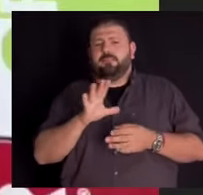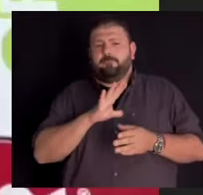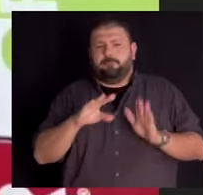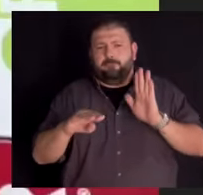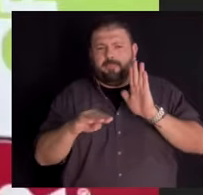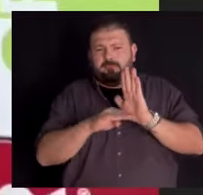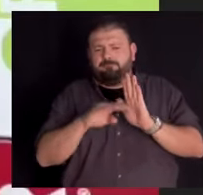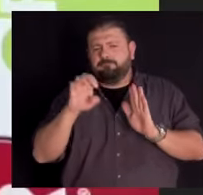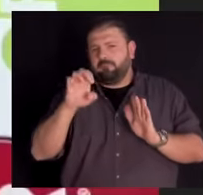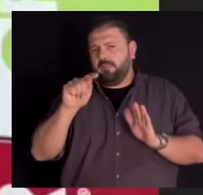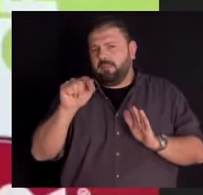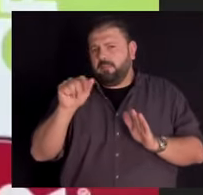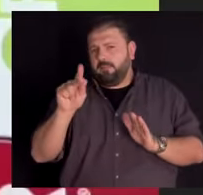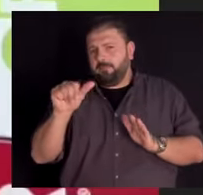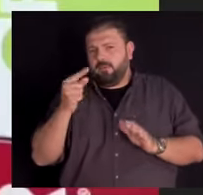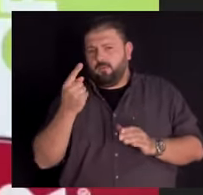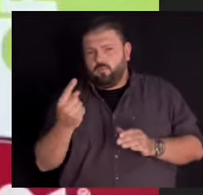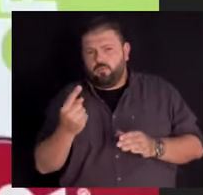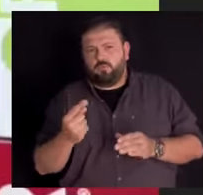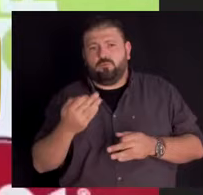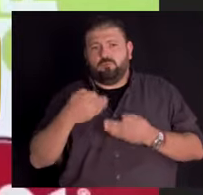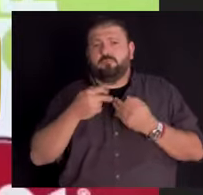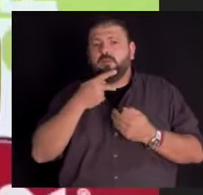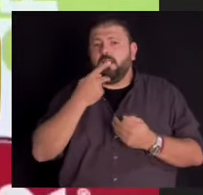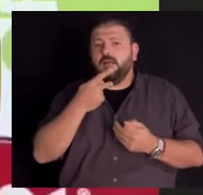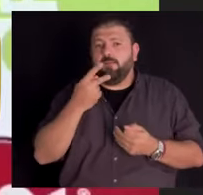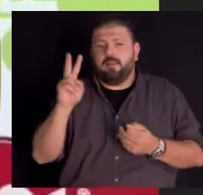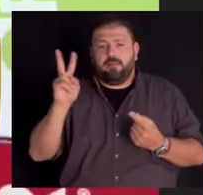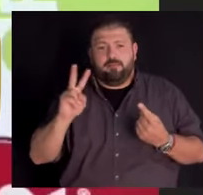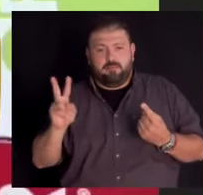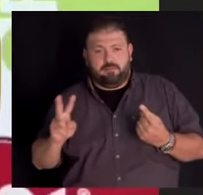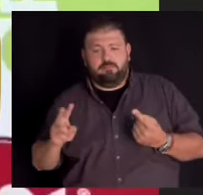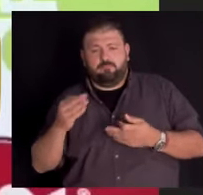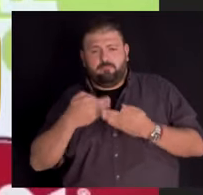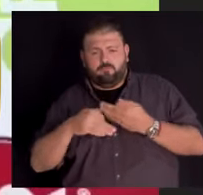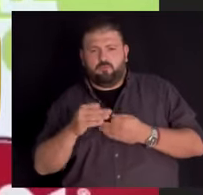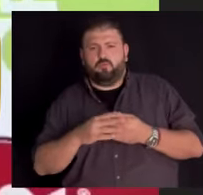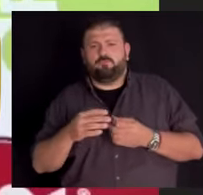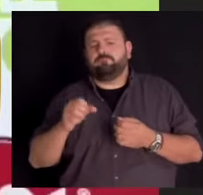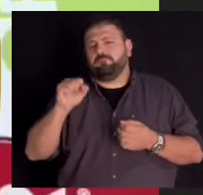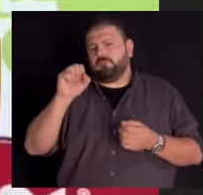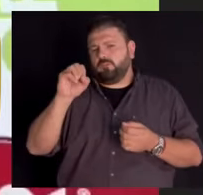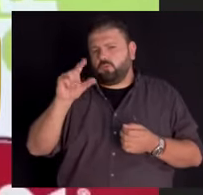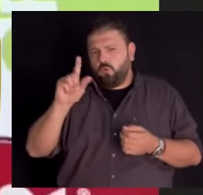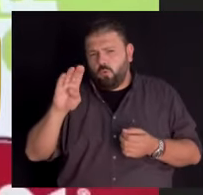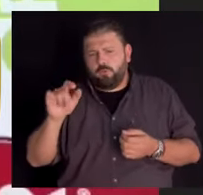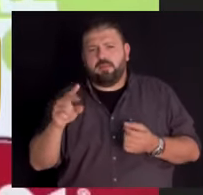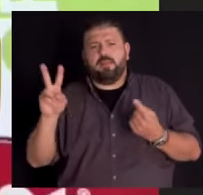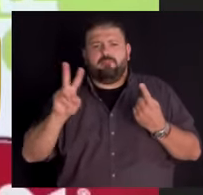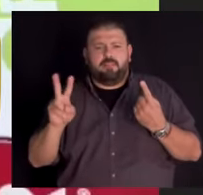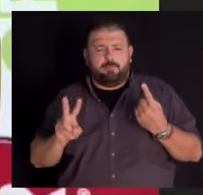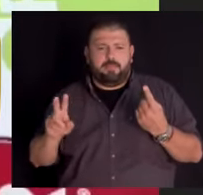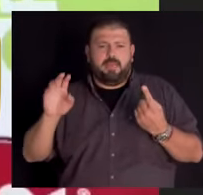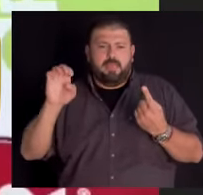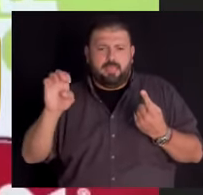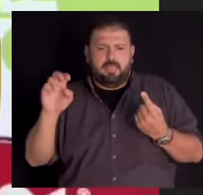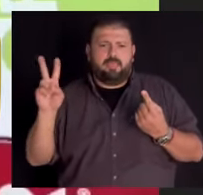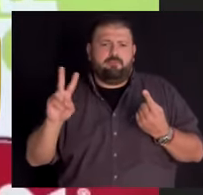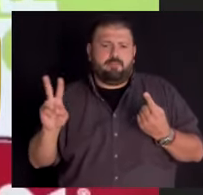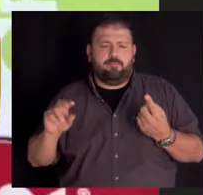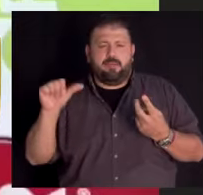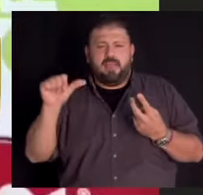consistió? Vamos a hablar de las vitaminas liposolubles, por ejemplo, la vitamina E, la vitamina A, son